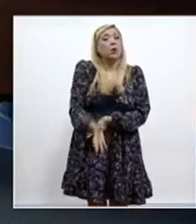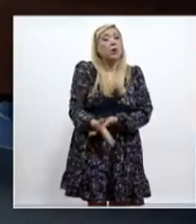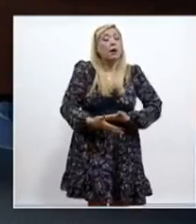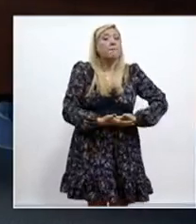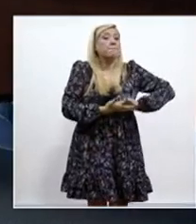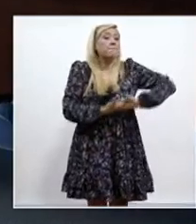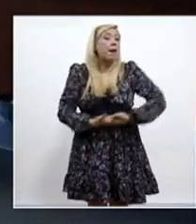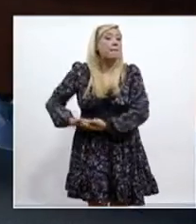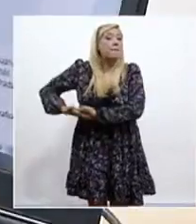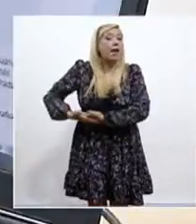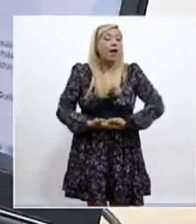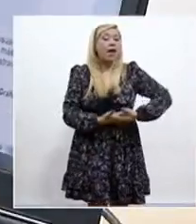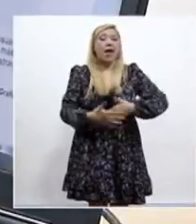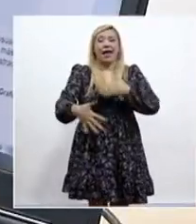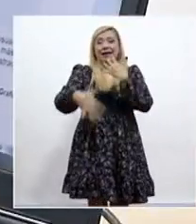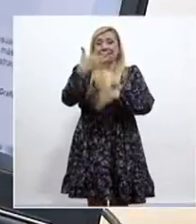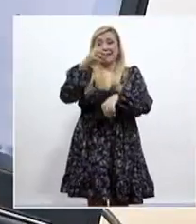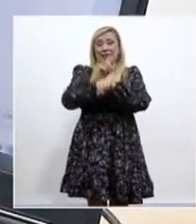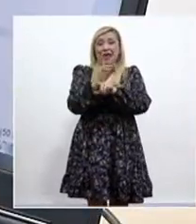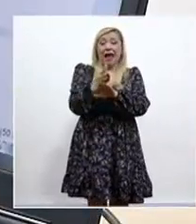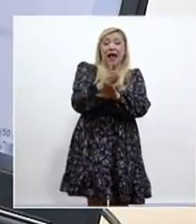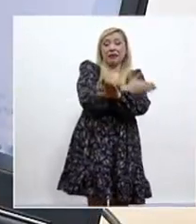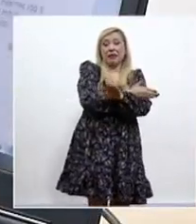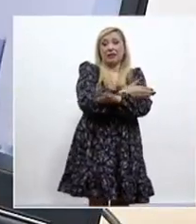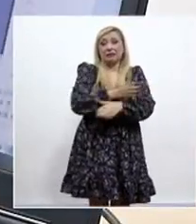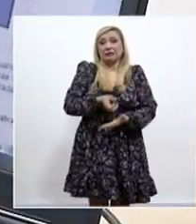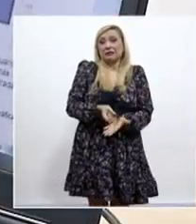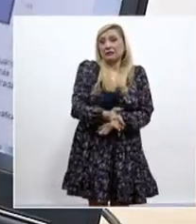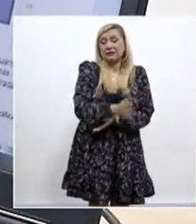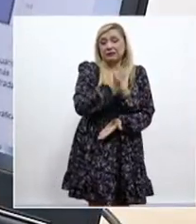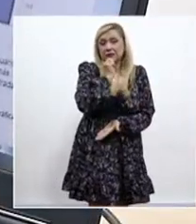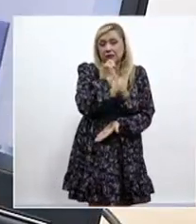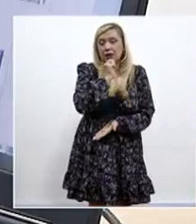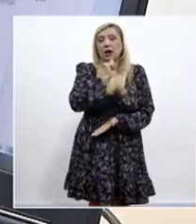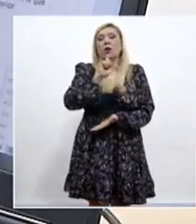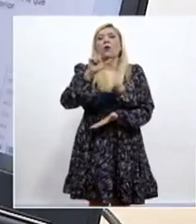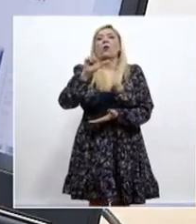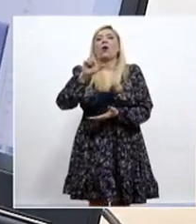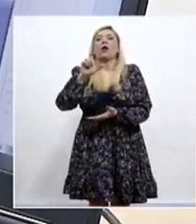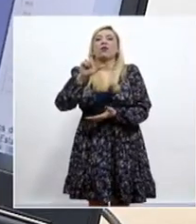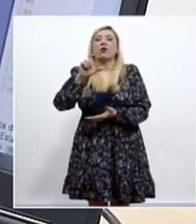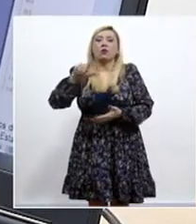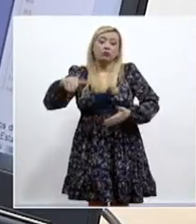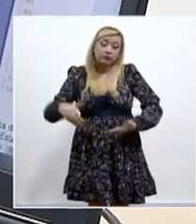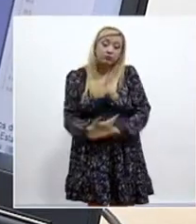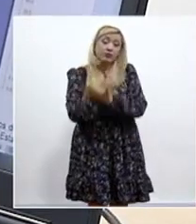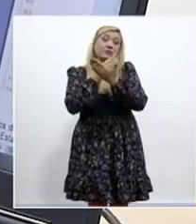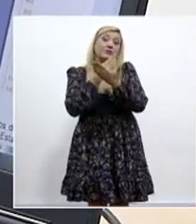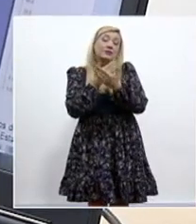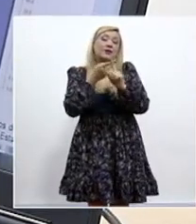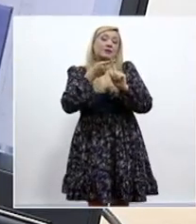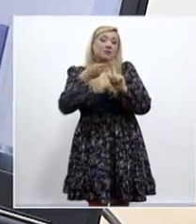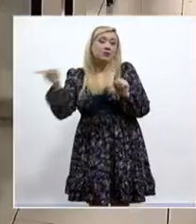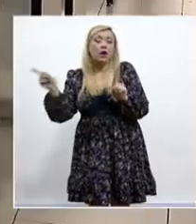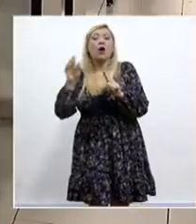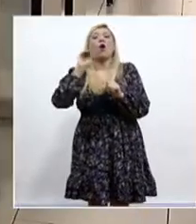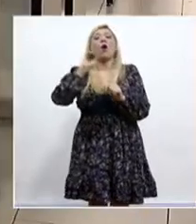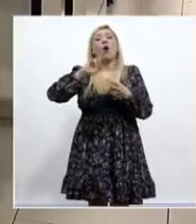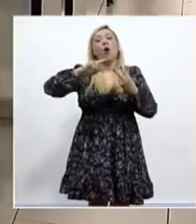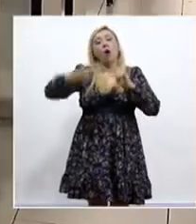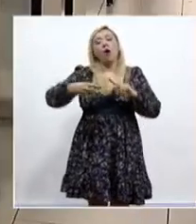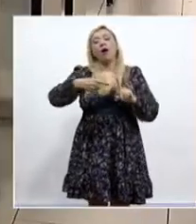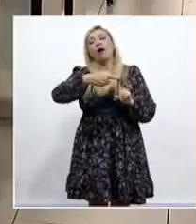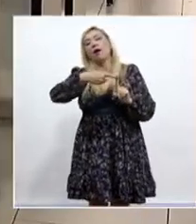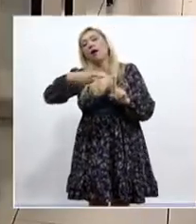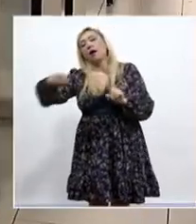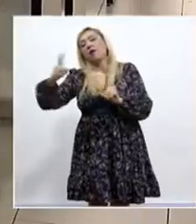las que se encuentran las que definían los conceptos de conservación de documentos y trazabilidad de manera diferente a la Ley Nacional de Archivos,